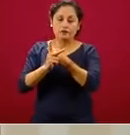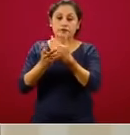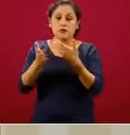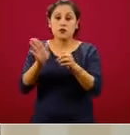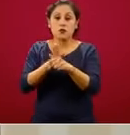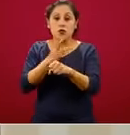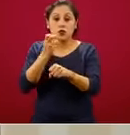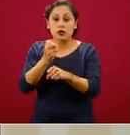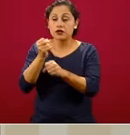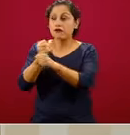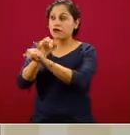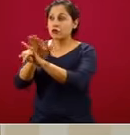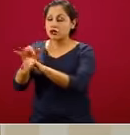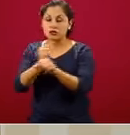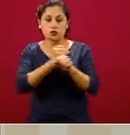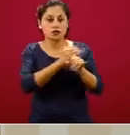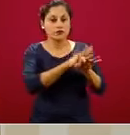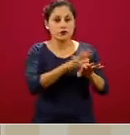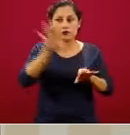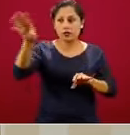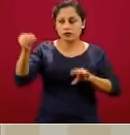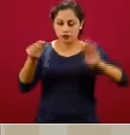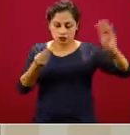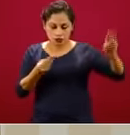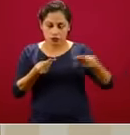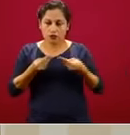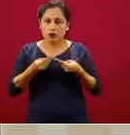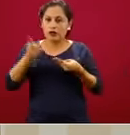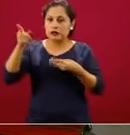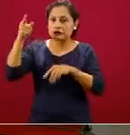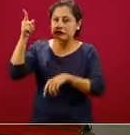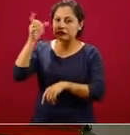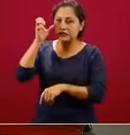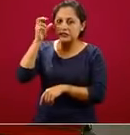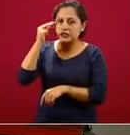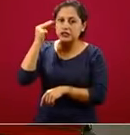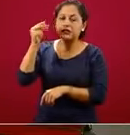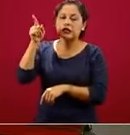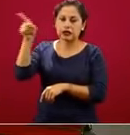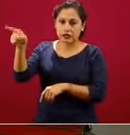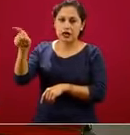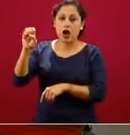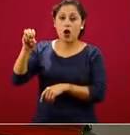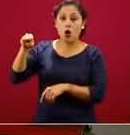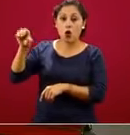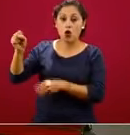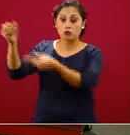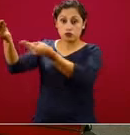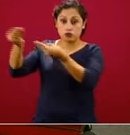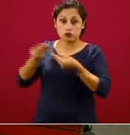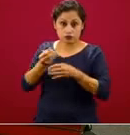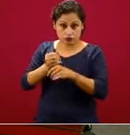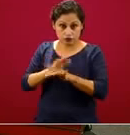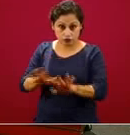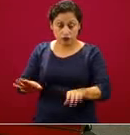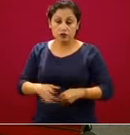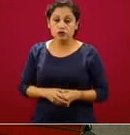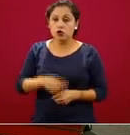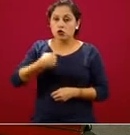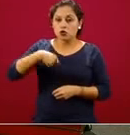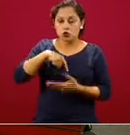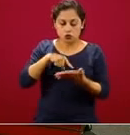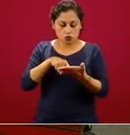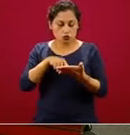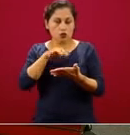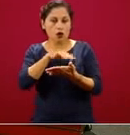existía más consistente era la de Wuhan, China, a través de la Organización Mundial de la Salud. Y decidimos utilizar